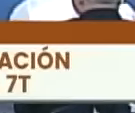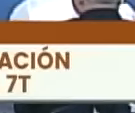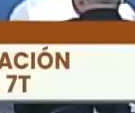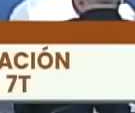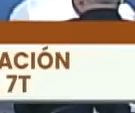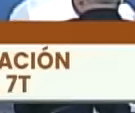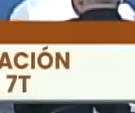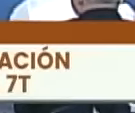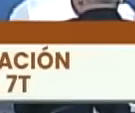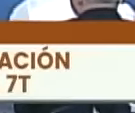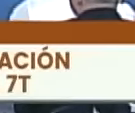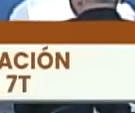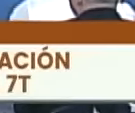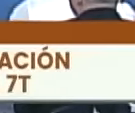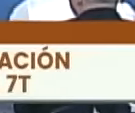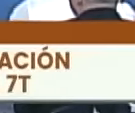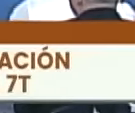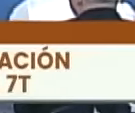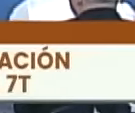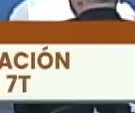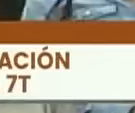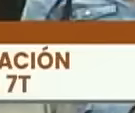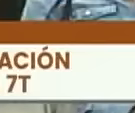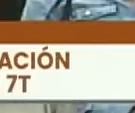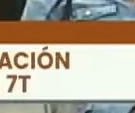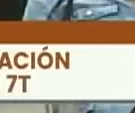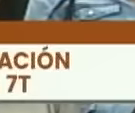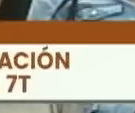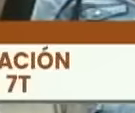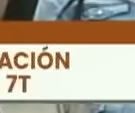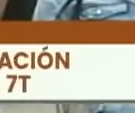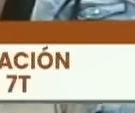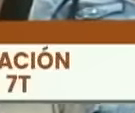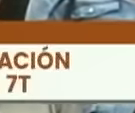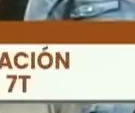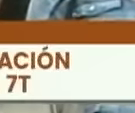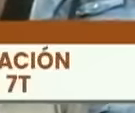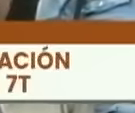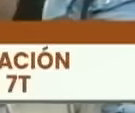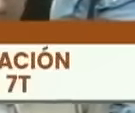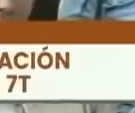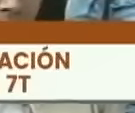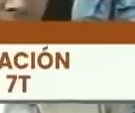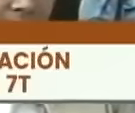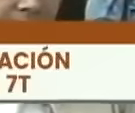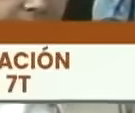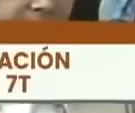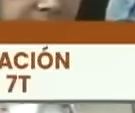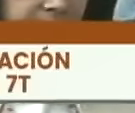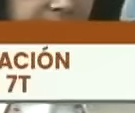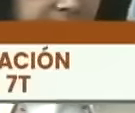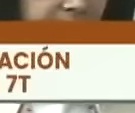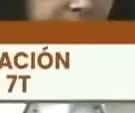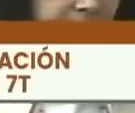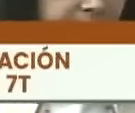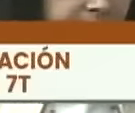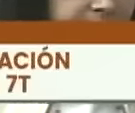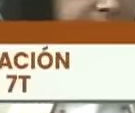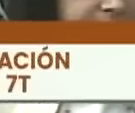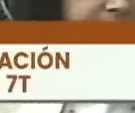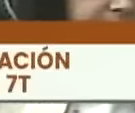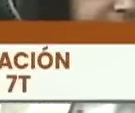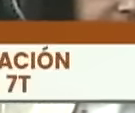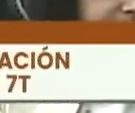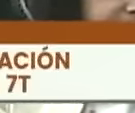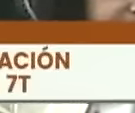y ampliación de las 3R.net. Recordemos, resistir, renacer y revolucionar. Y plantea justamente 7 metas para